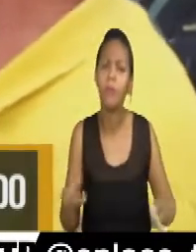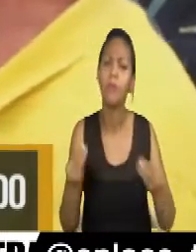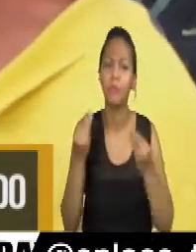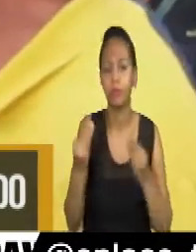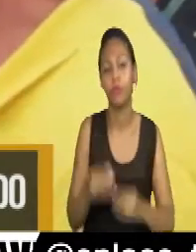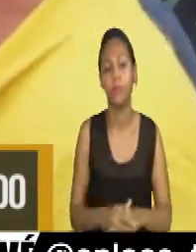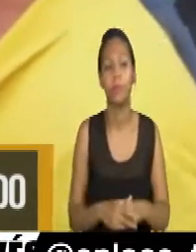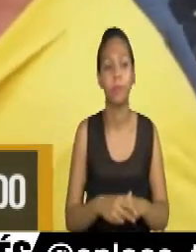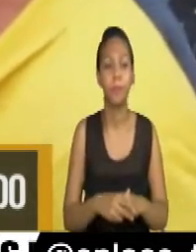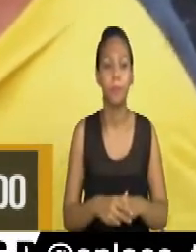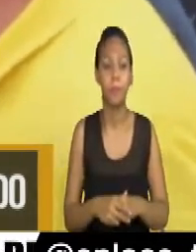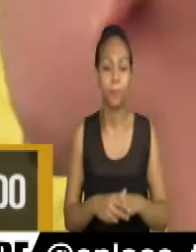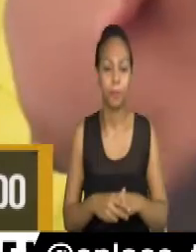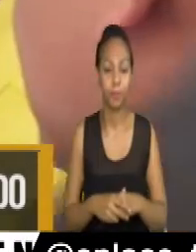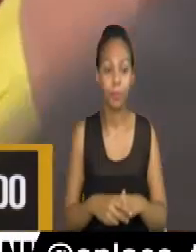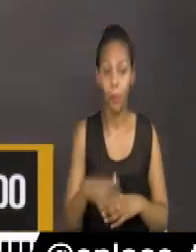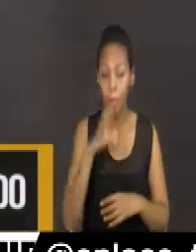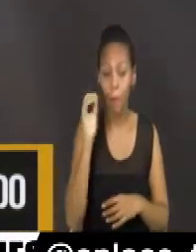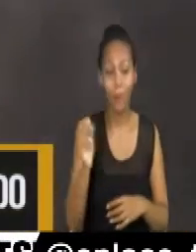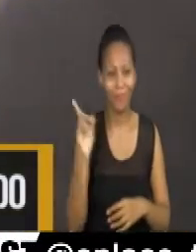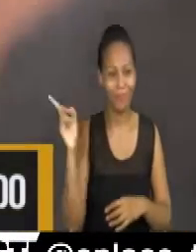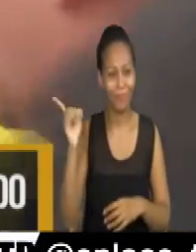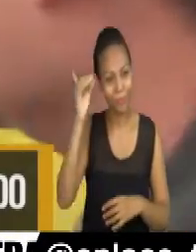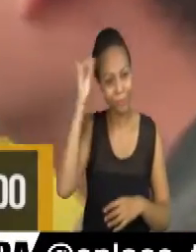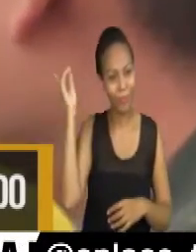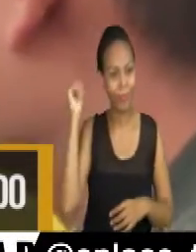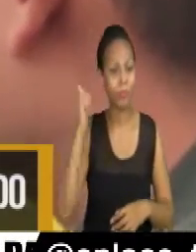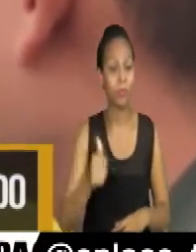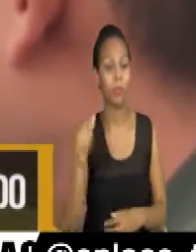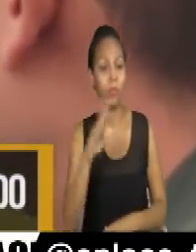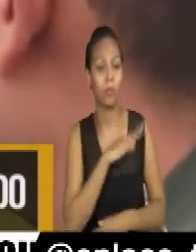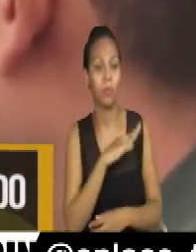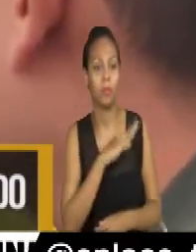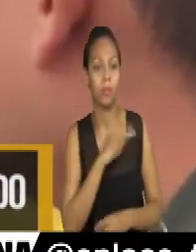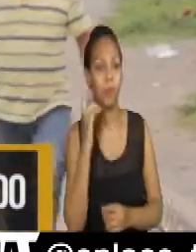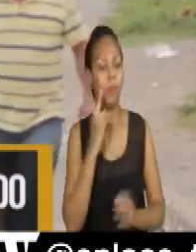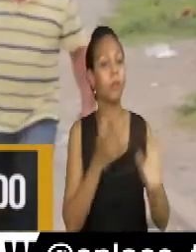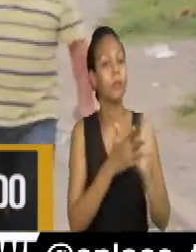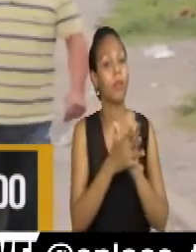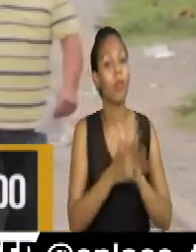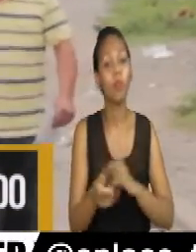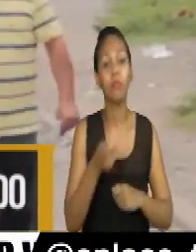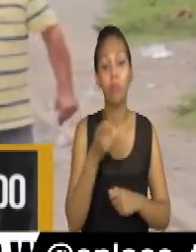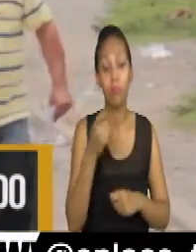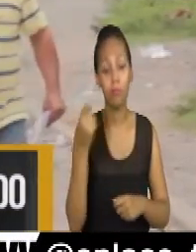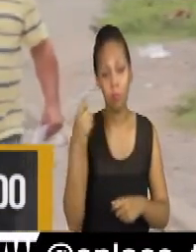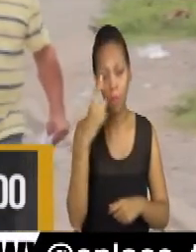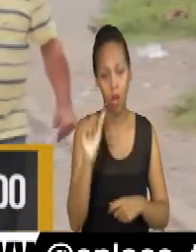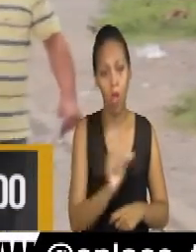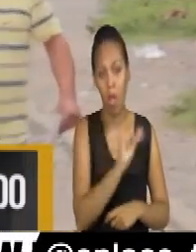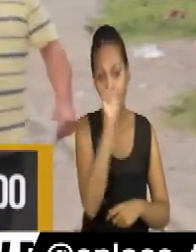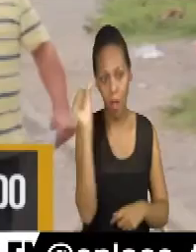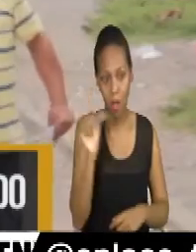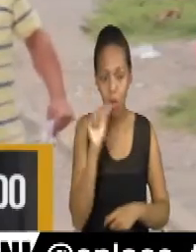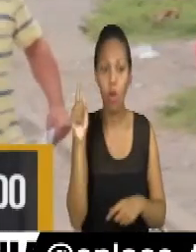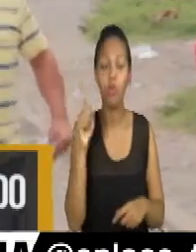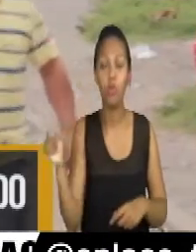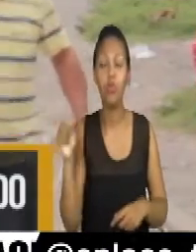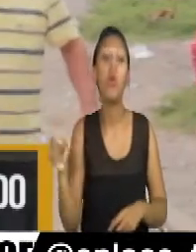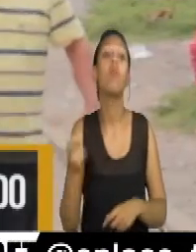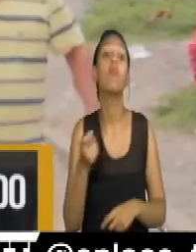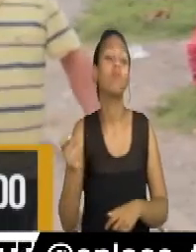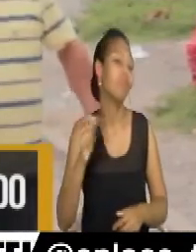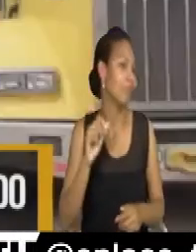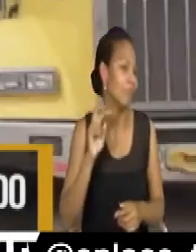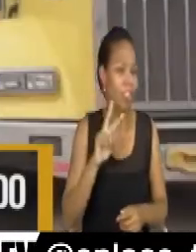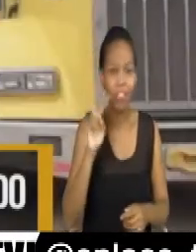ciudad, Darío Echeverry, quien participó del escenario de diálogo, aseguró que desde el próximo 1 de agosto, por ninguna vía del casco urbano de la ciudad